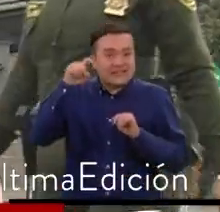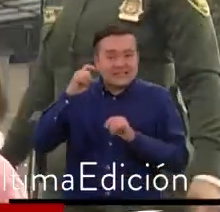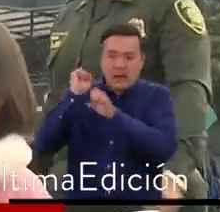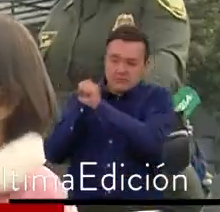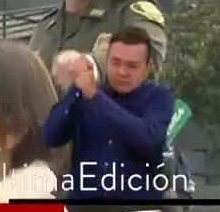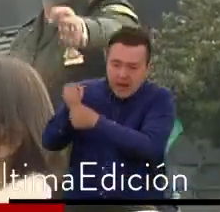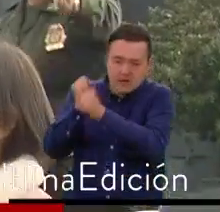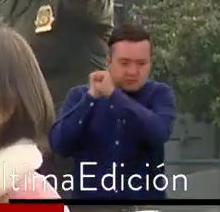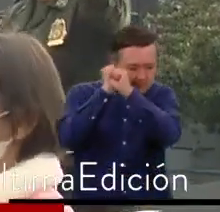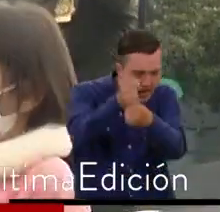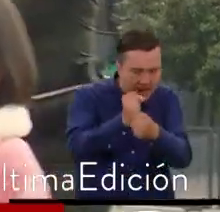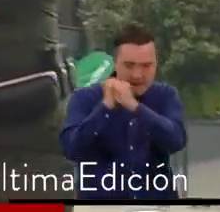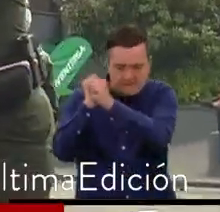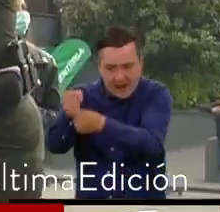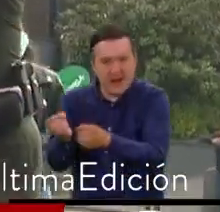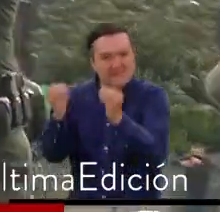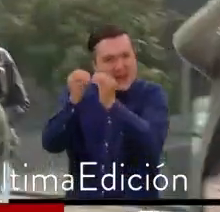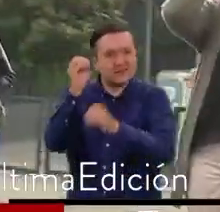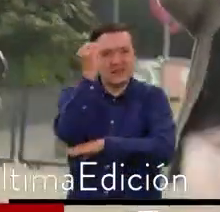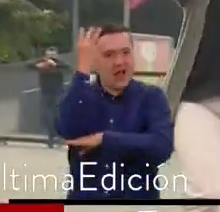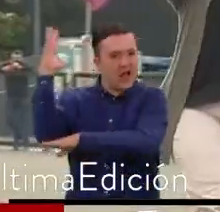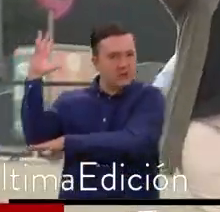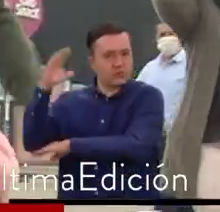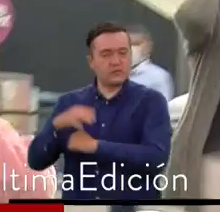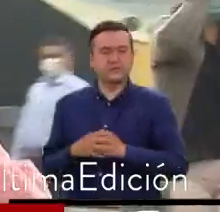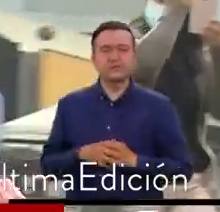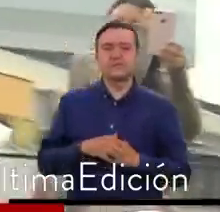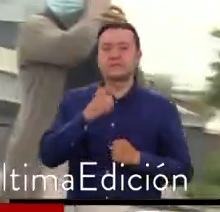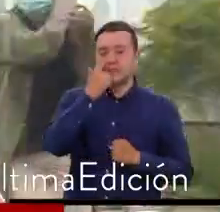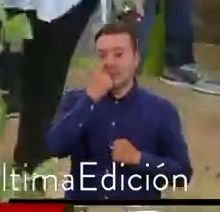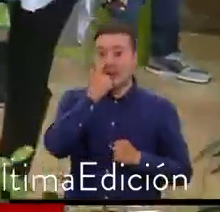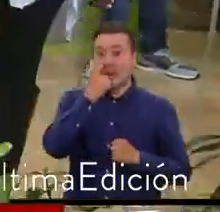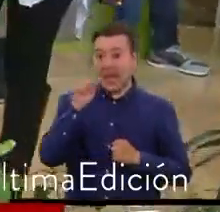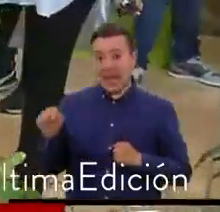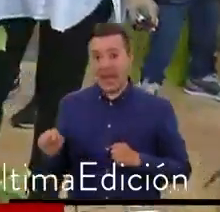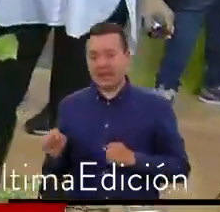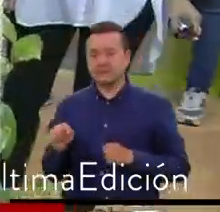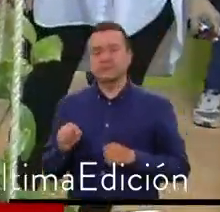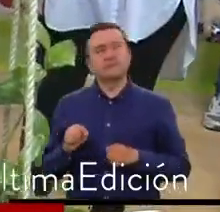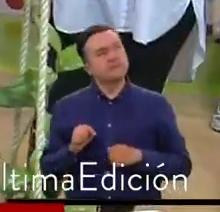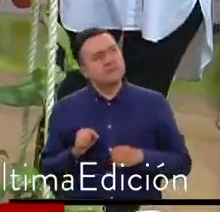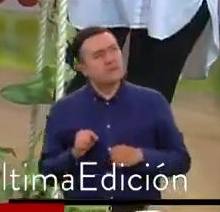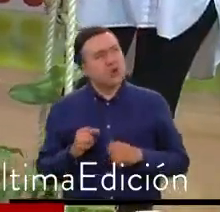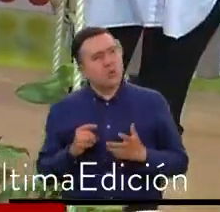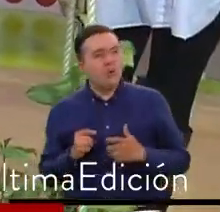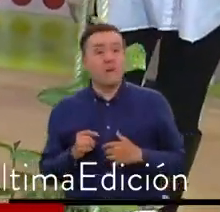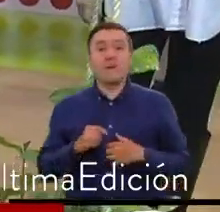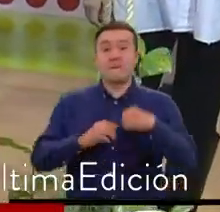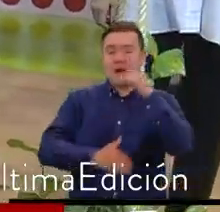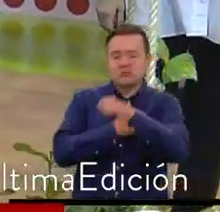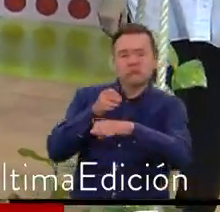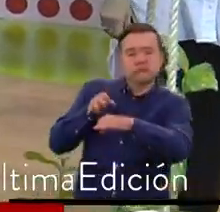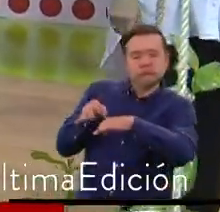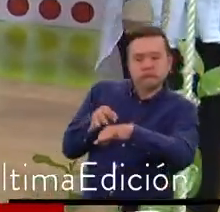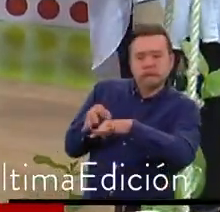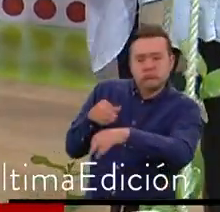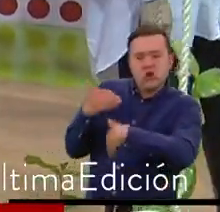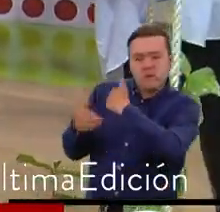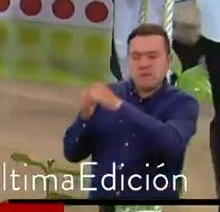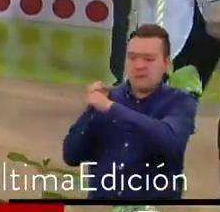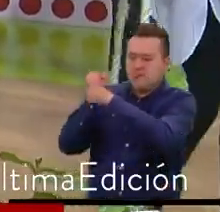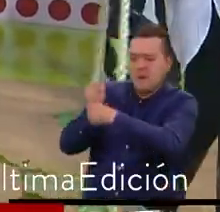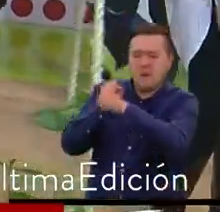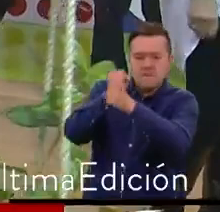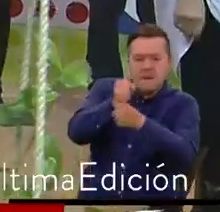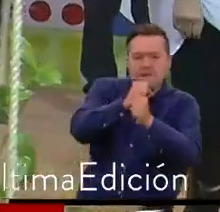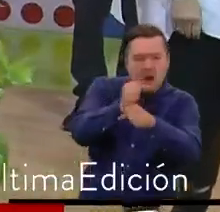plantando árboles. Y de la mano del ministro escuchó el paso a paso del proceso para mantener la siembra y evitar la